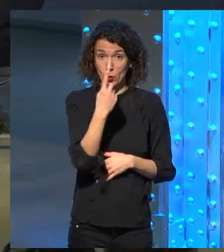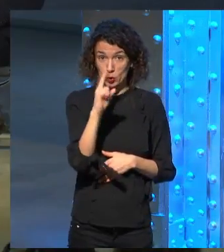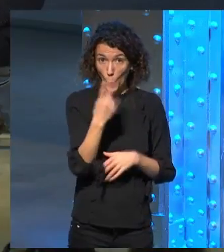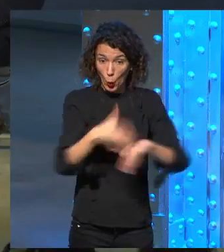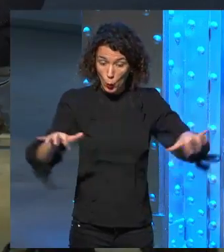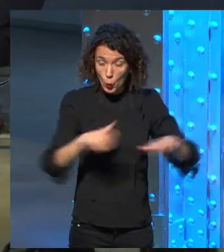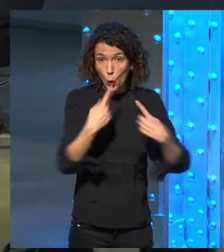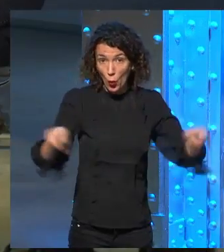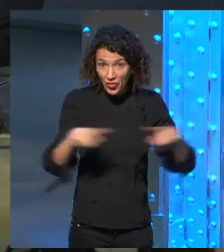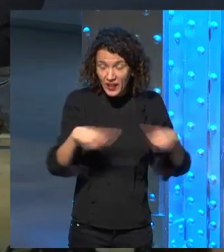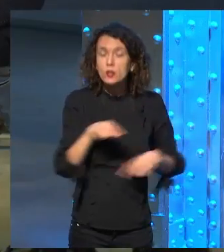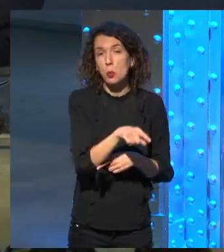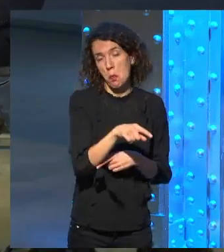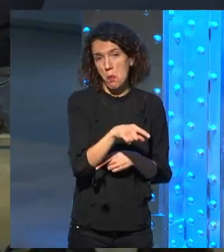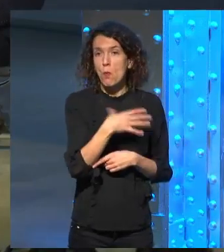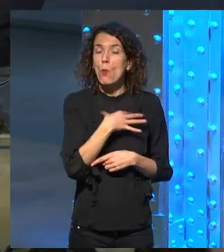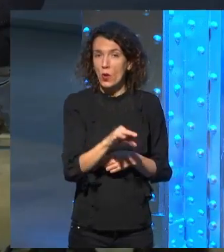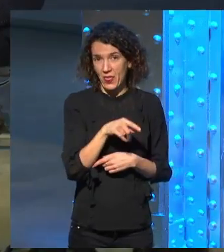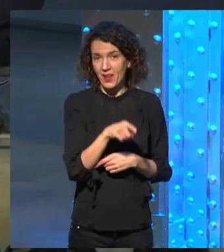necesitar, pues, aquí este tipo de